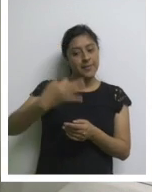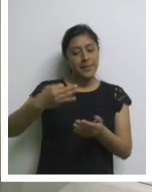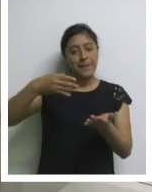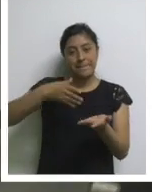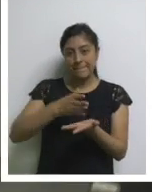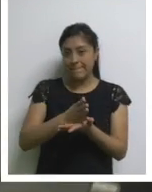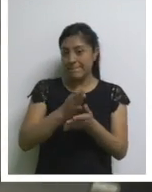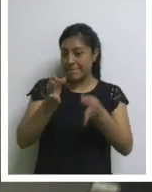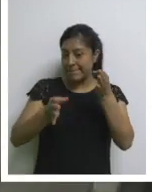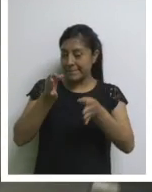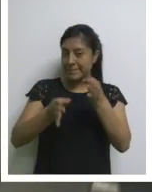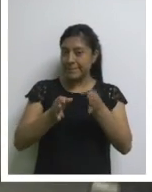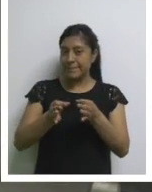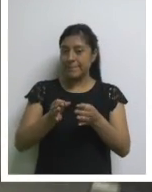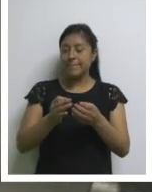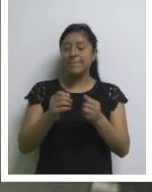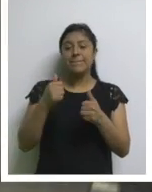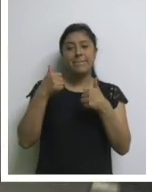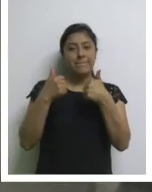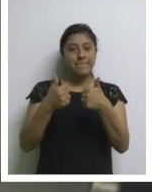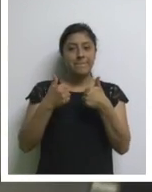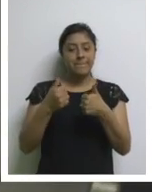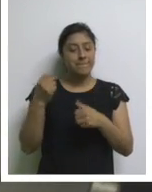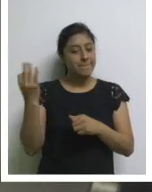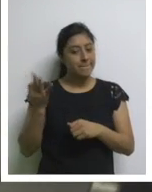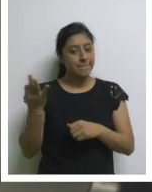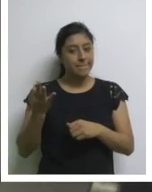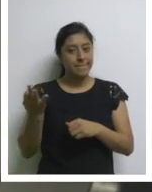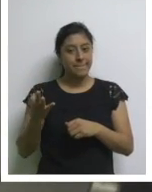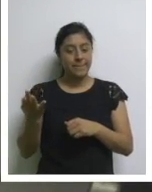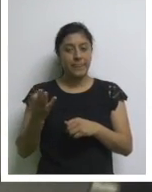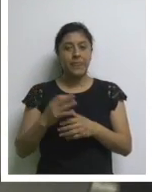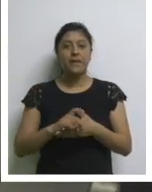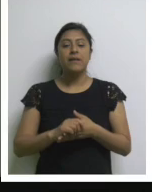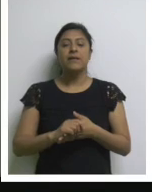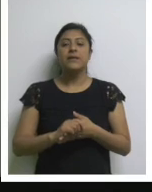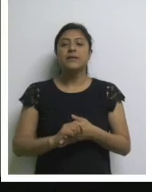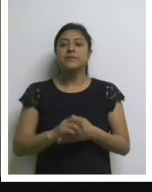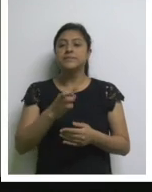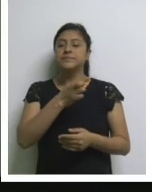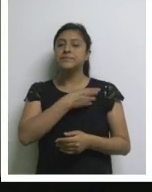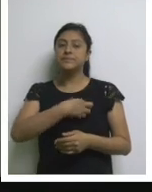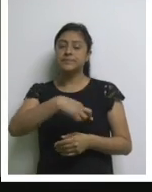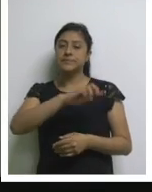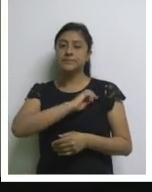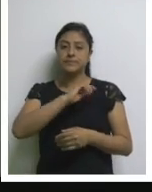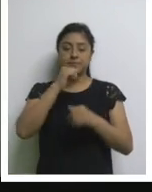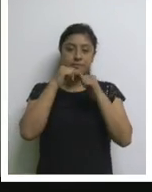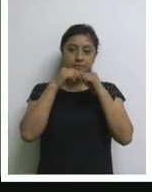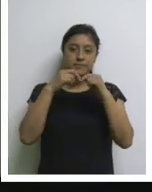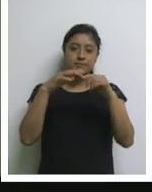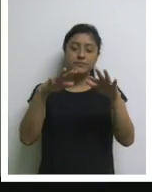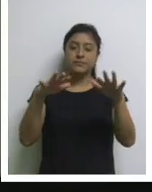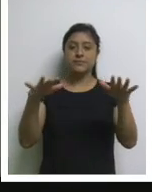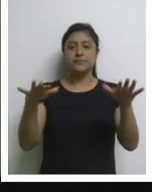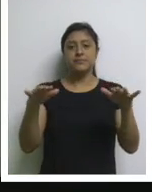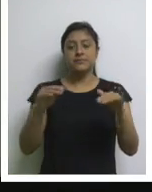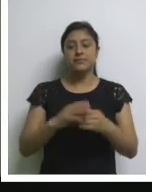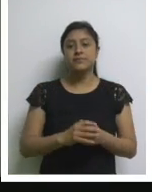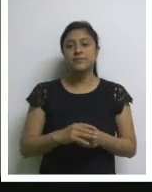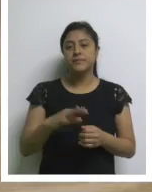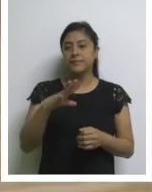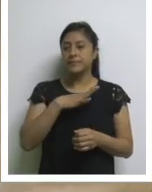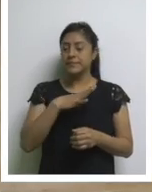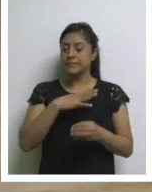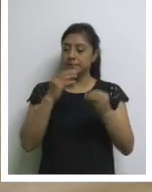se le proporciona a los usuarios a través del DPI les permite realizar sus gestiones en el ámbito público y